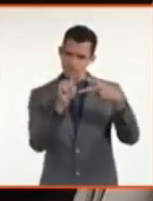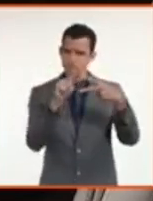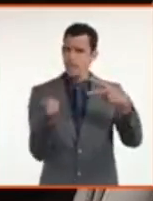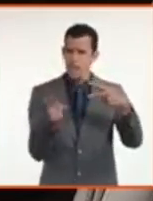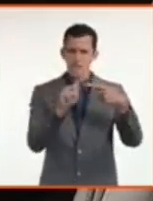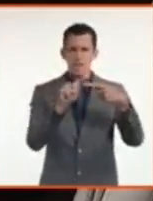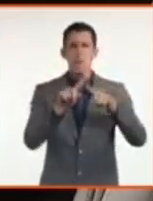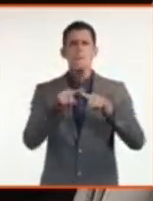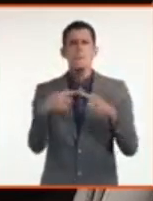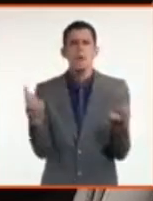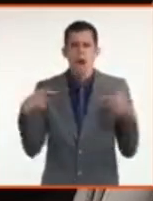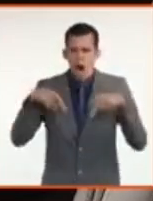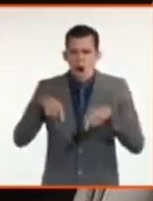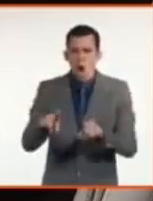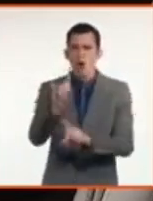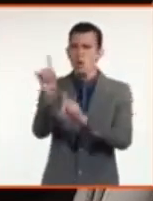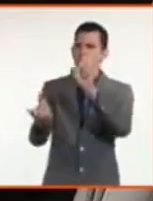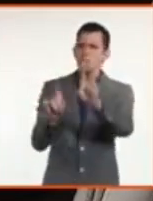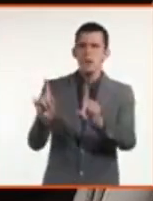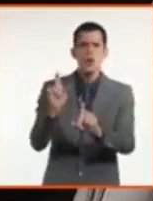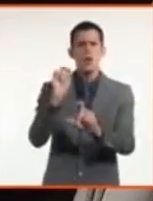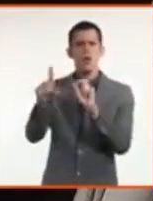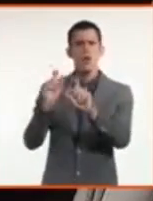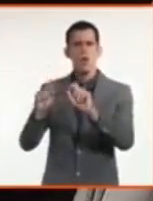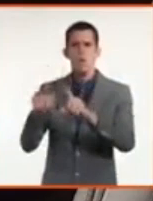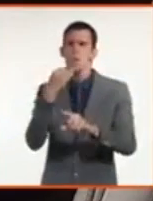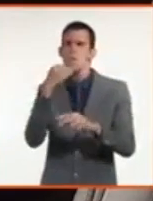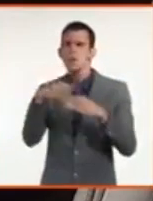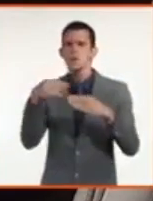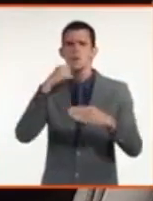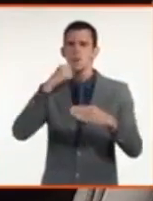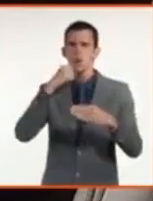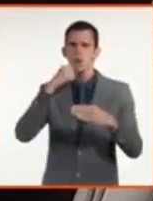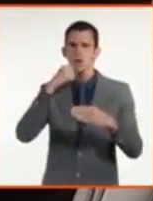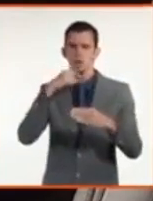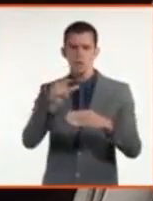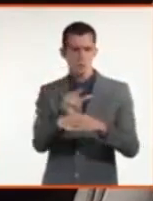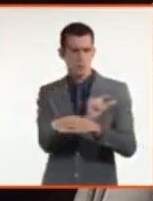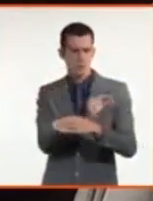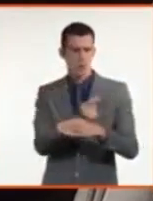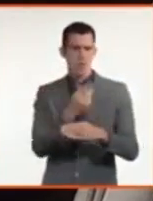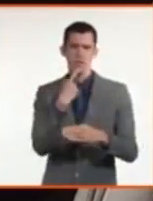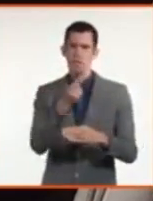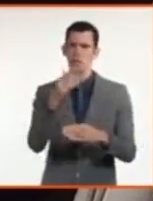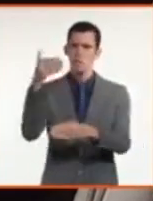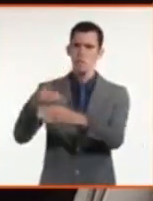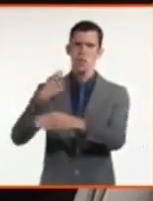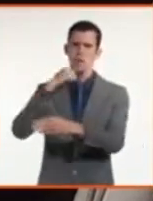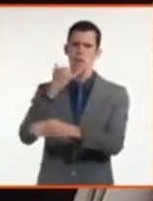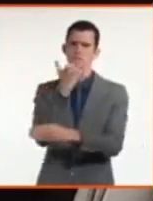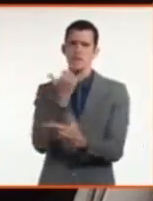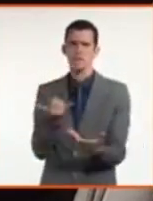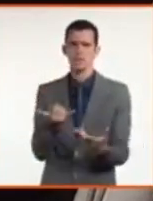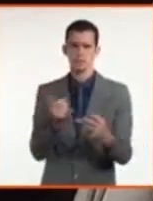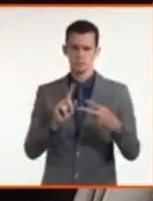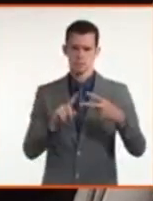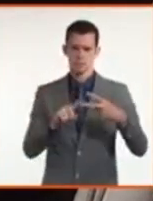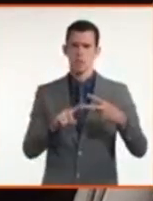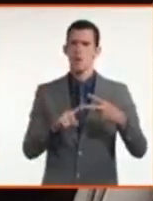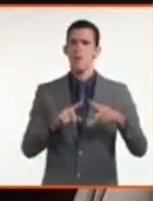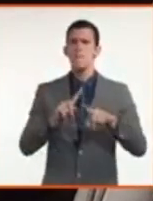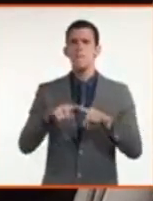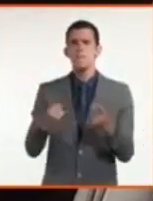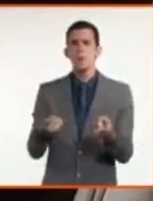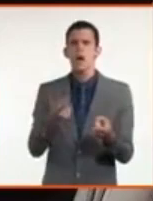si hace un tiempo no dijimos que no por el bloqueo y porque esos dólares no se pueden ingresar al banco o